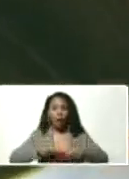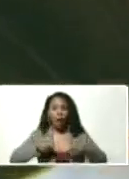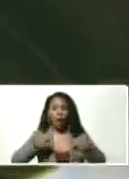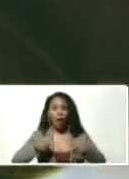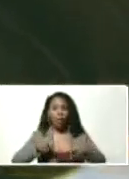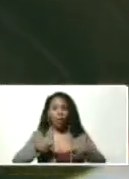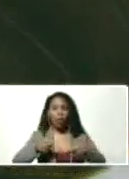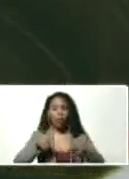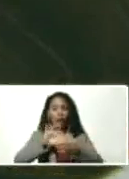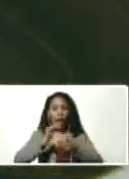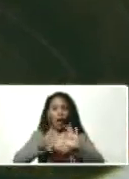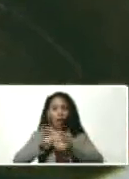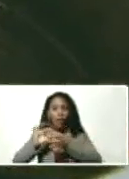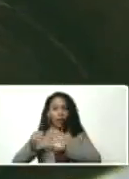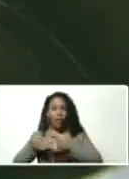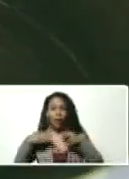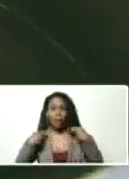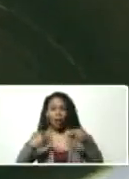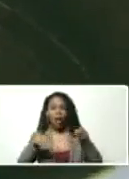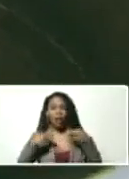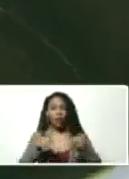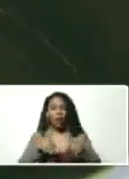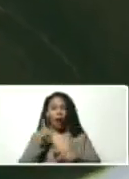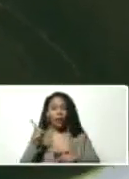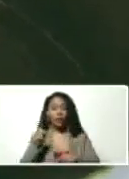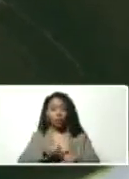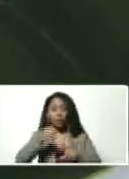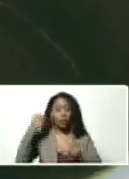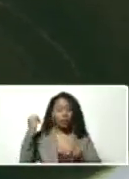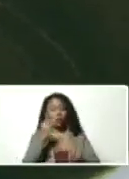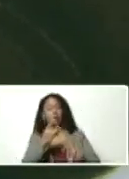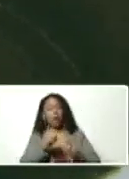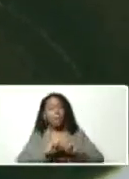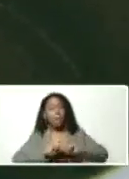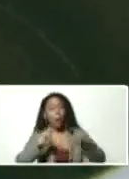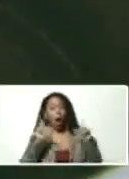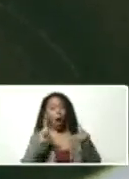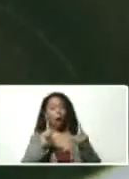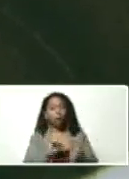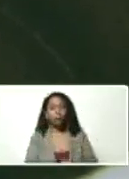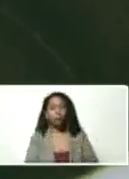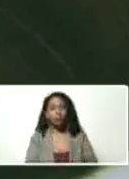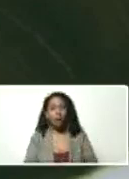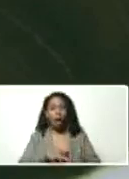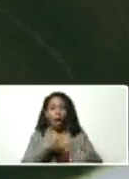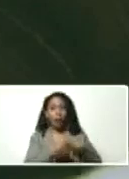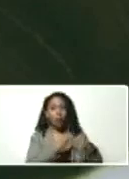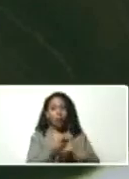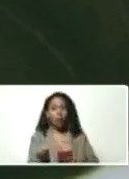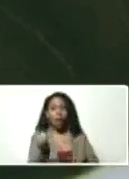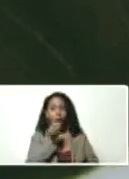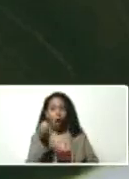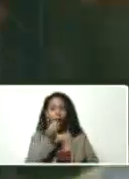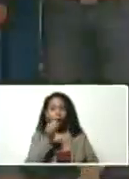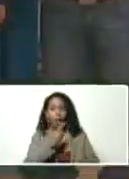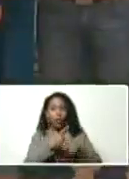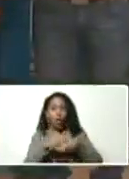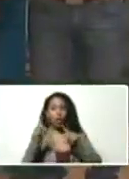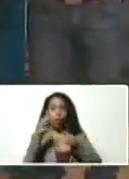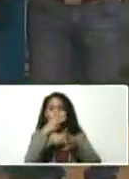las cadenas del plástico, que son impactan, sobre todo impactan en la producción de alimentos y otros